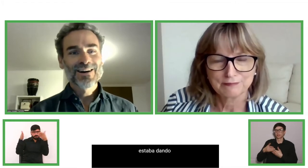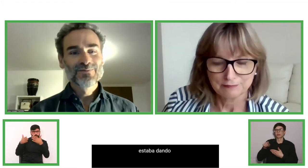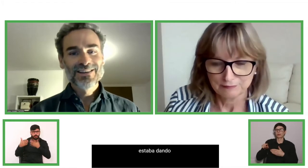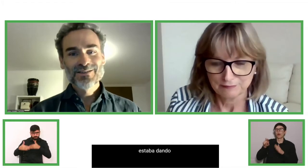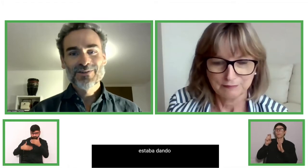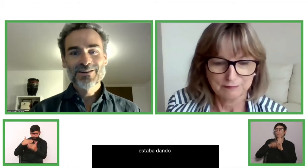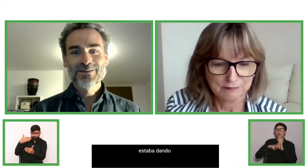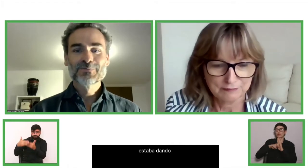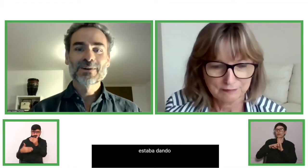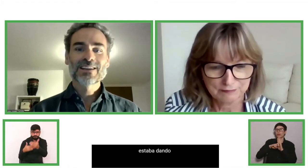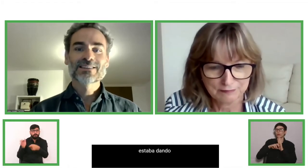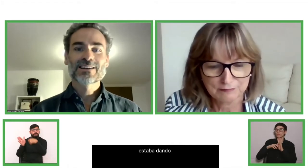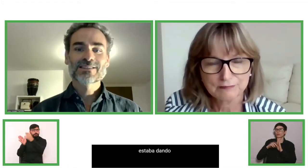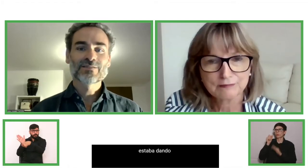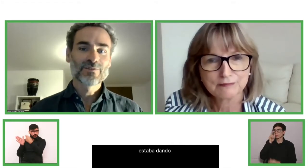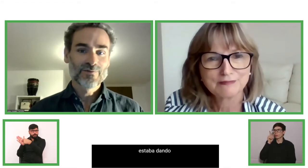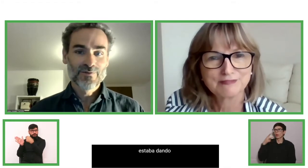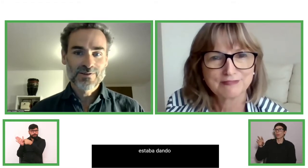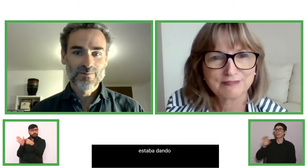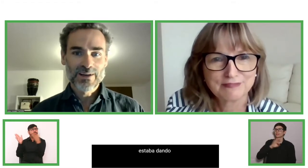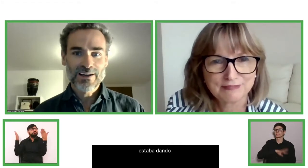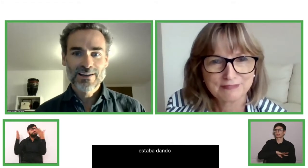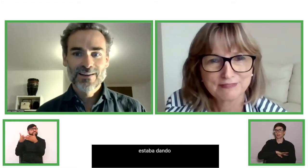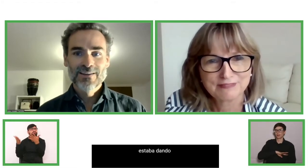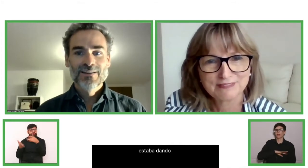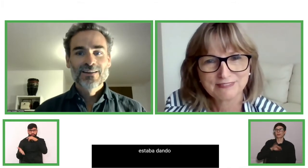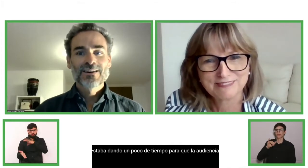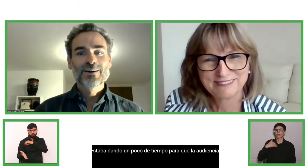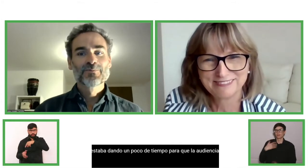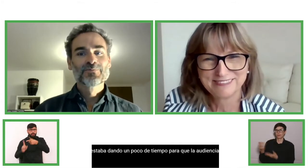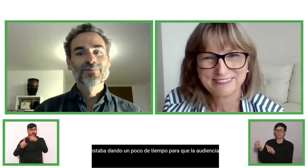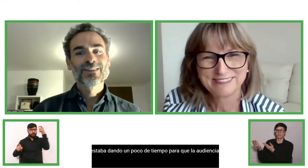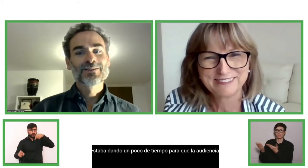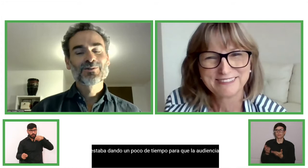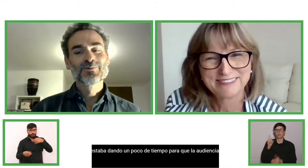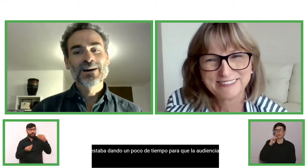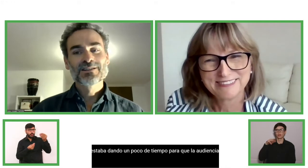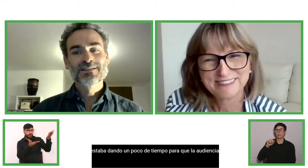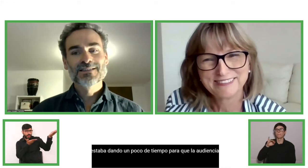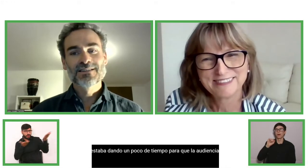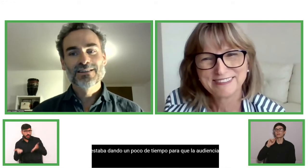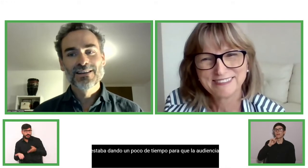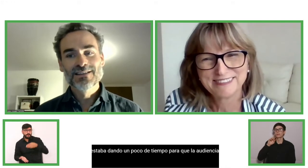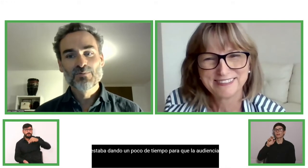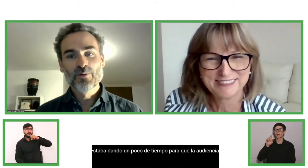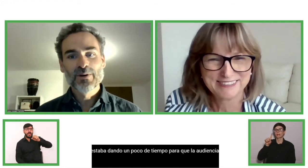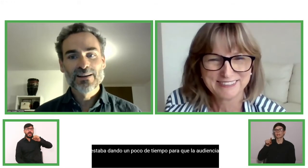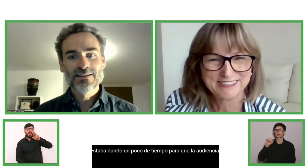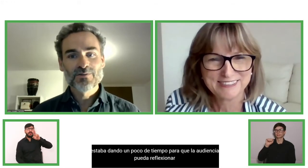Chile. Y le damos la bienvenida a María Teresa Compulsover,